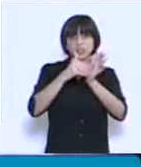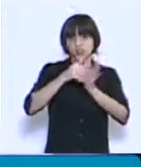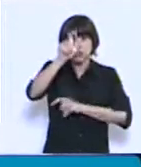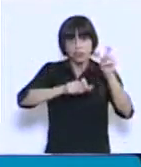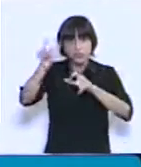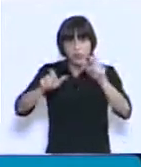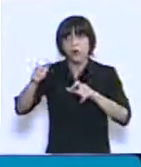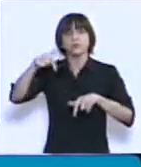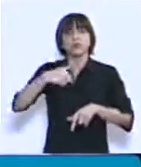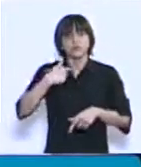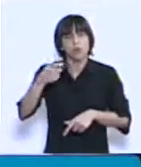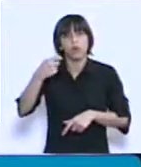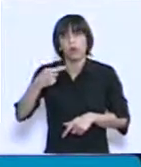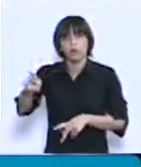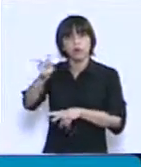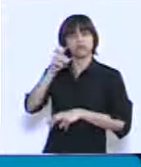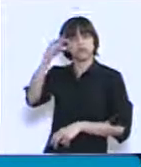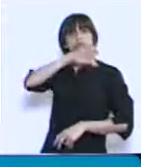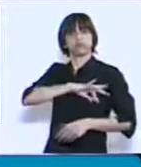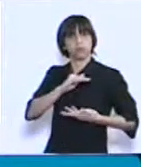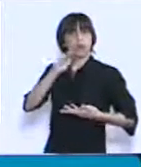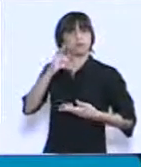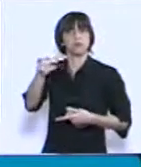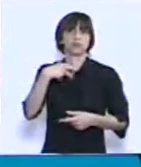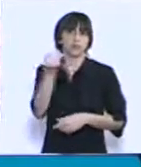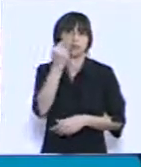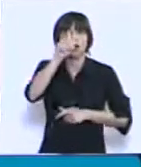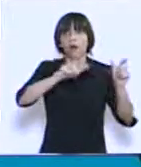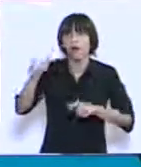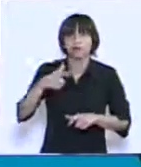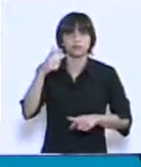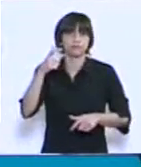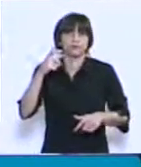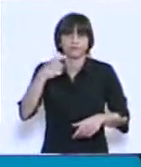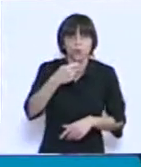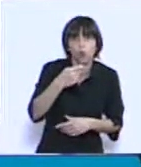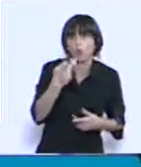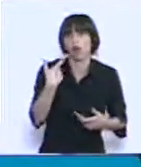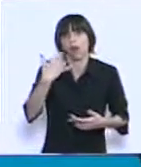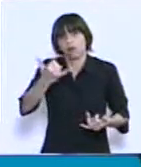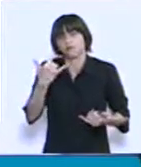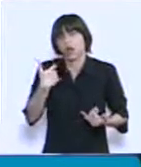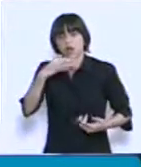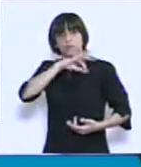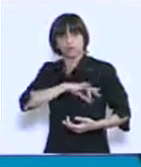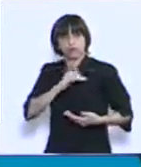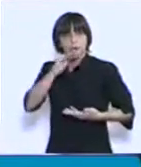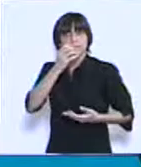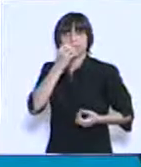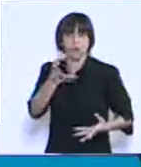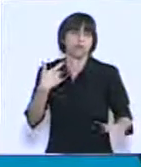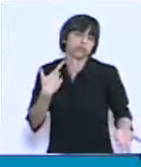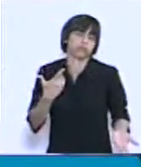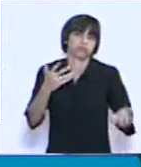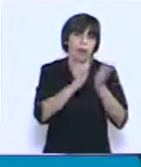tengan ingresos y que no tengan que estar mendigando. Esto me parece algo revolucionario y la verdad que aplaudo. Pero entonces,